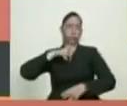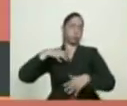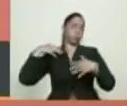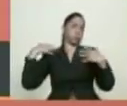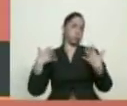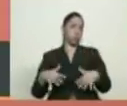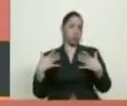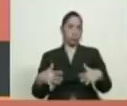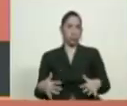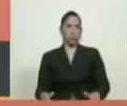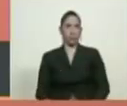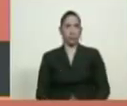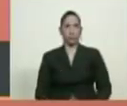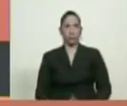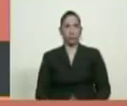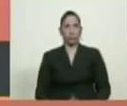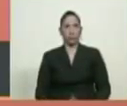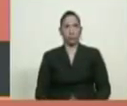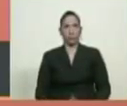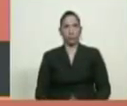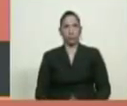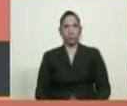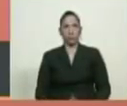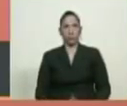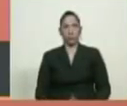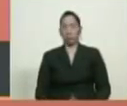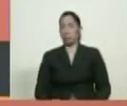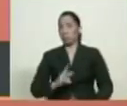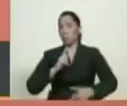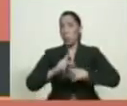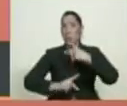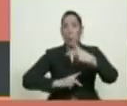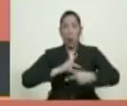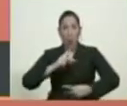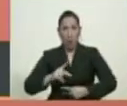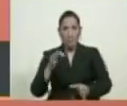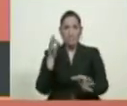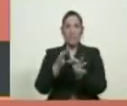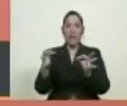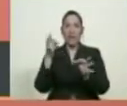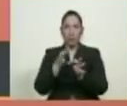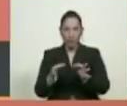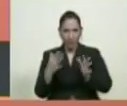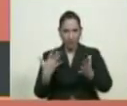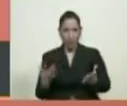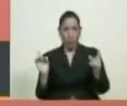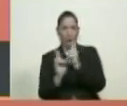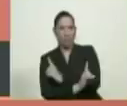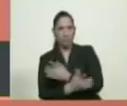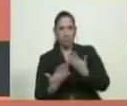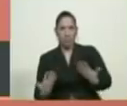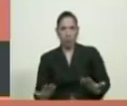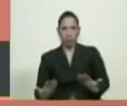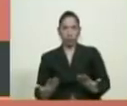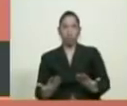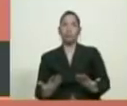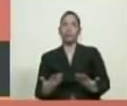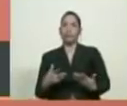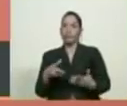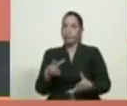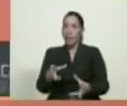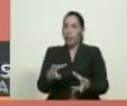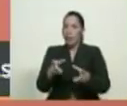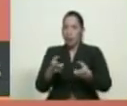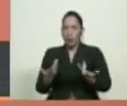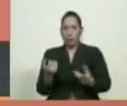insoportable. Si no se hubiera dado este proceso de petrolización del salario de las trabajadoras y